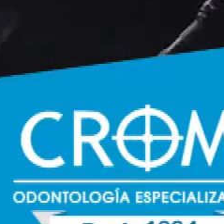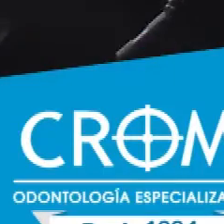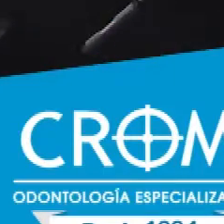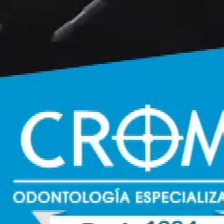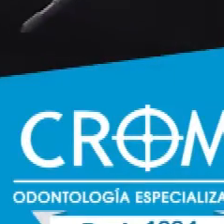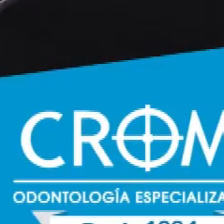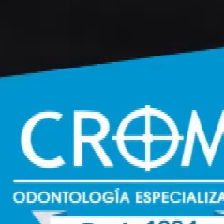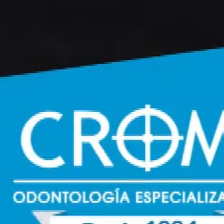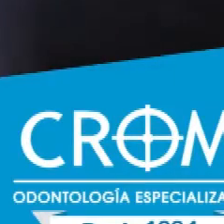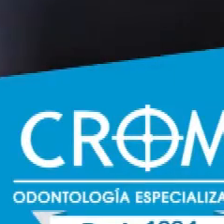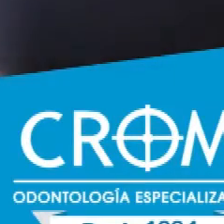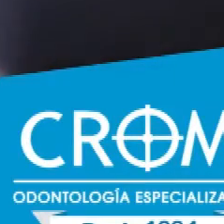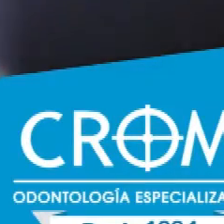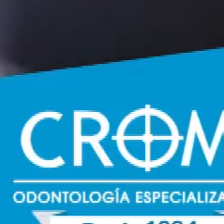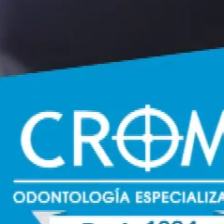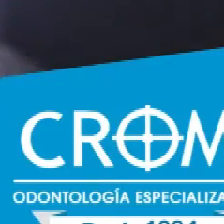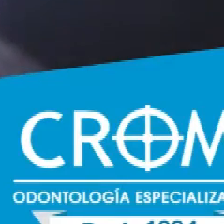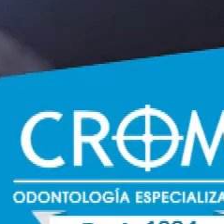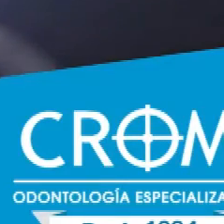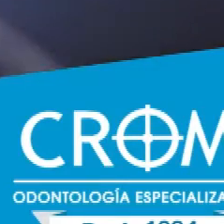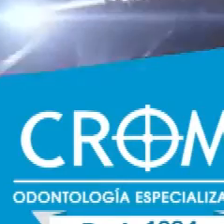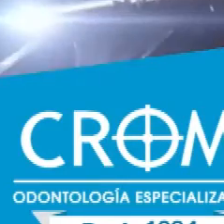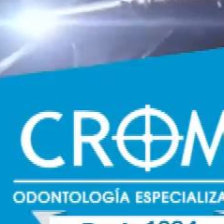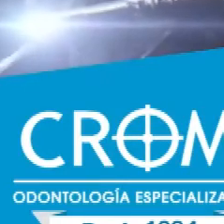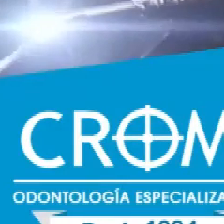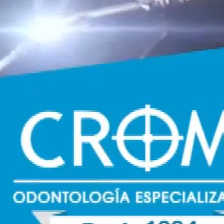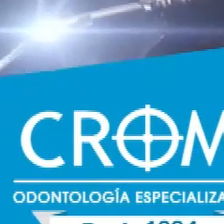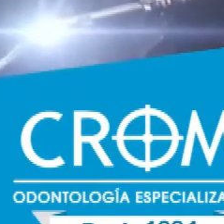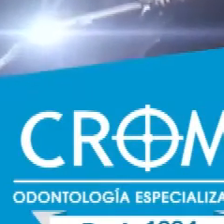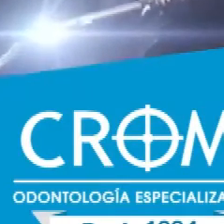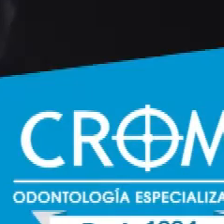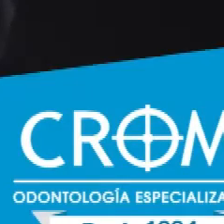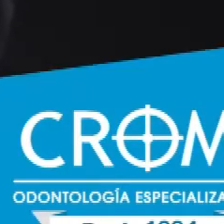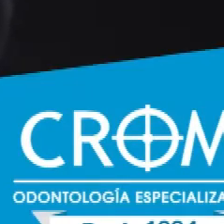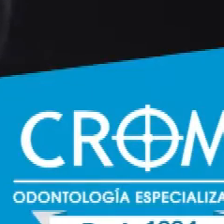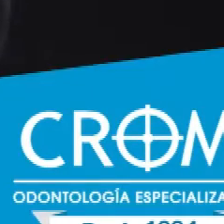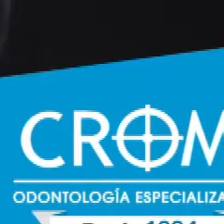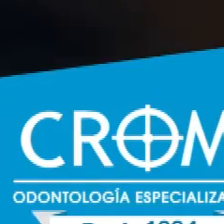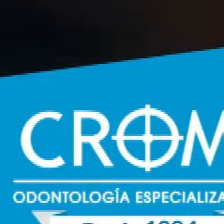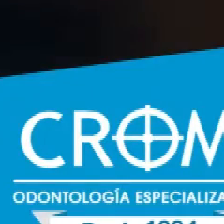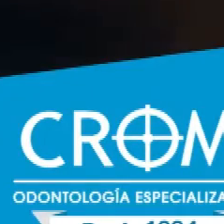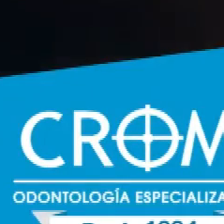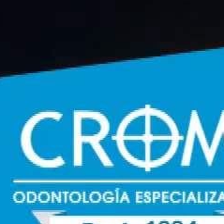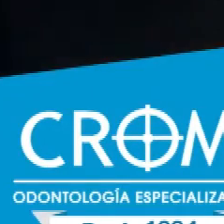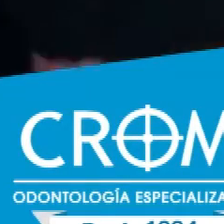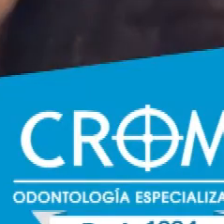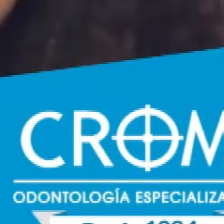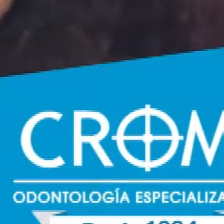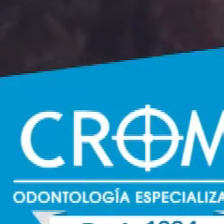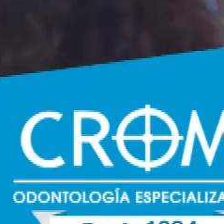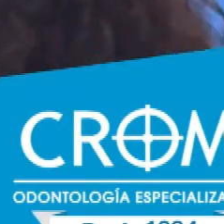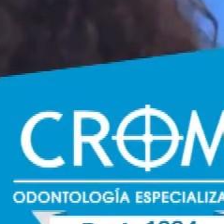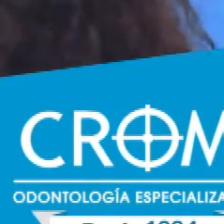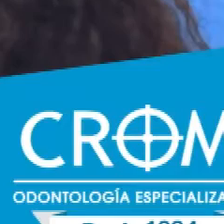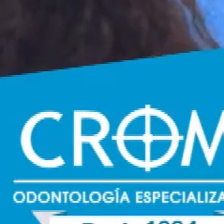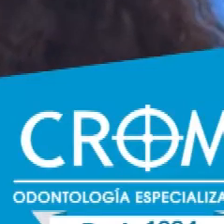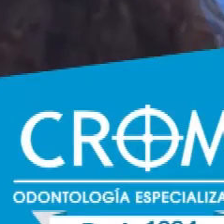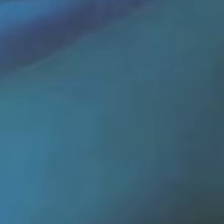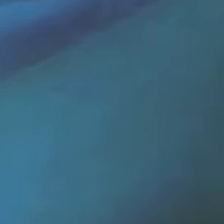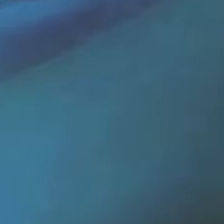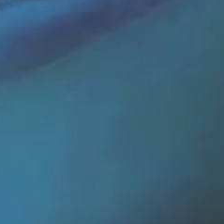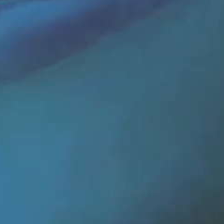Invisalign, ortodoncia invisible, resultados muy visibles, únicos certificados en Santander. Luce tu sonrisa, no tus brackets.